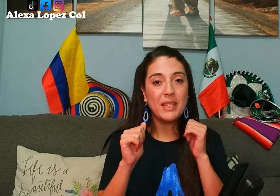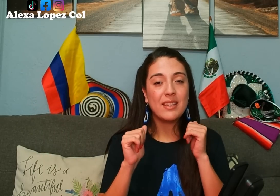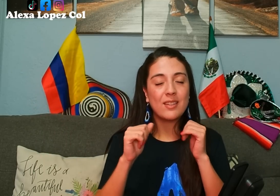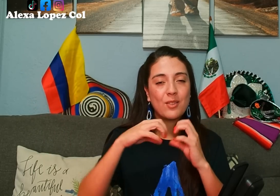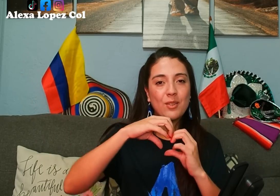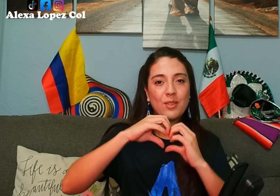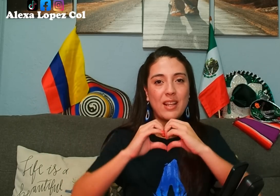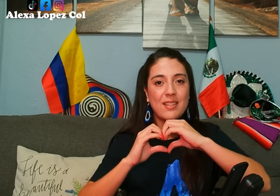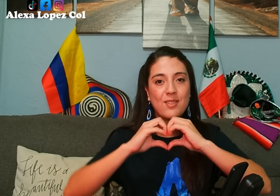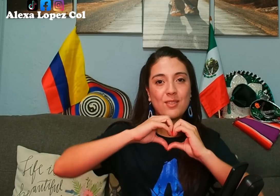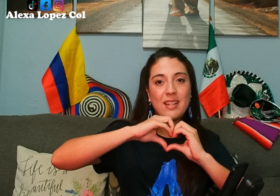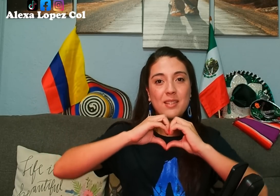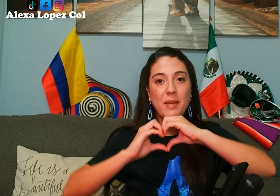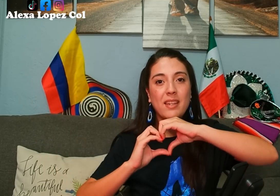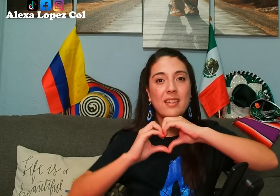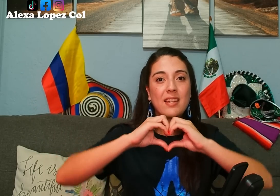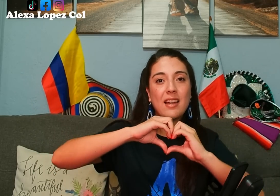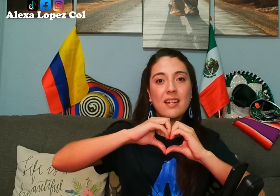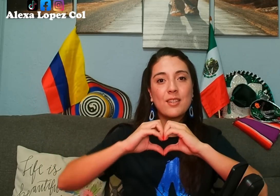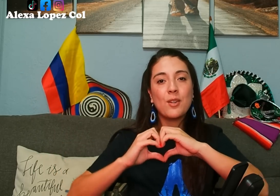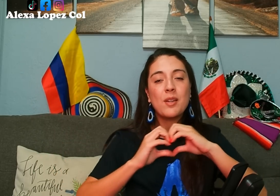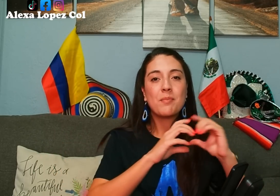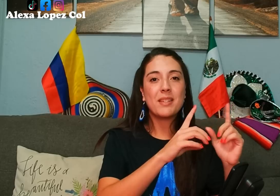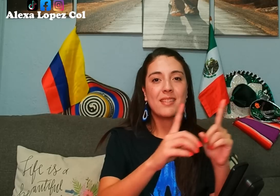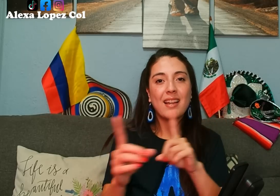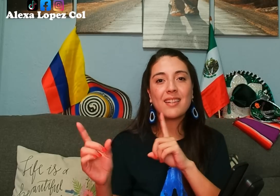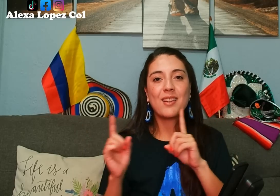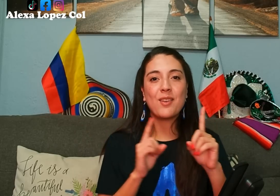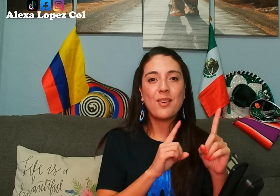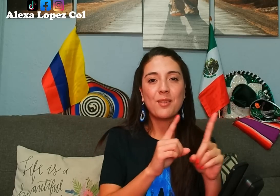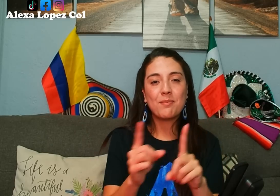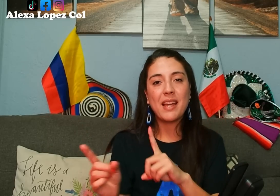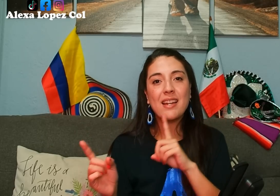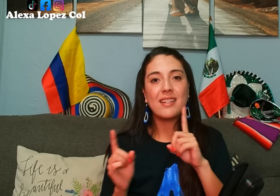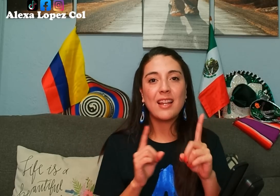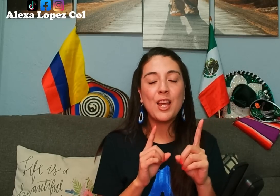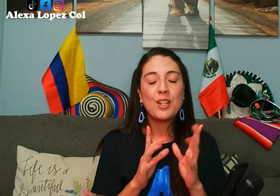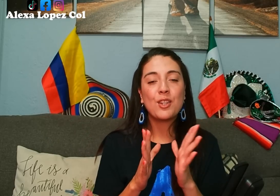llegado, mi corazón es mexicano, mi sangre